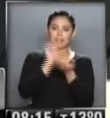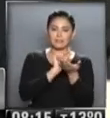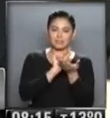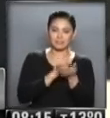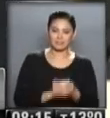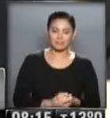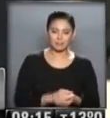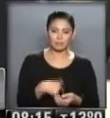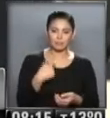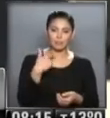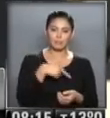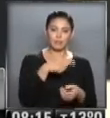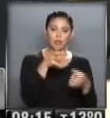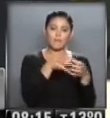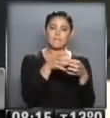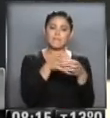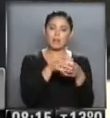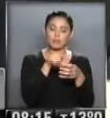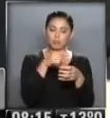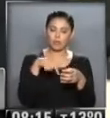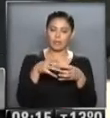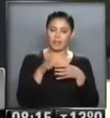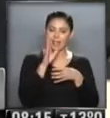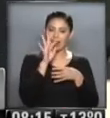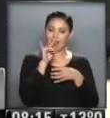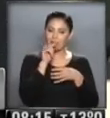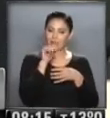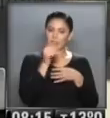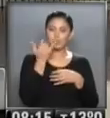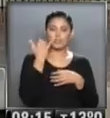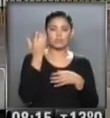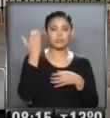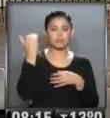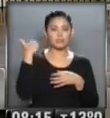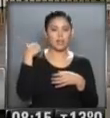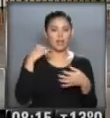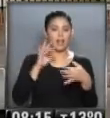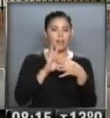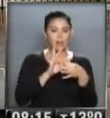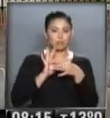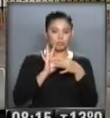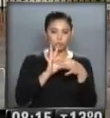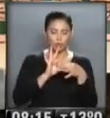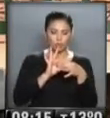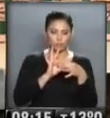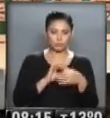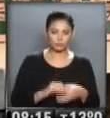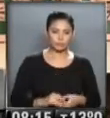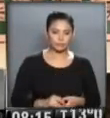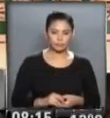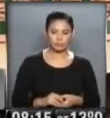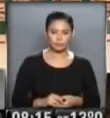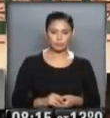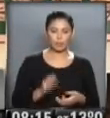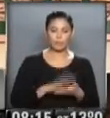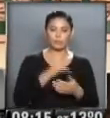entre JP Morgan y clarin no es nueva no nace con Hernán arbizu hay un antecedente que es muy importante que es el tema de